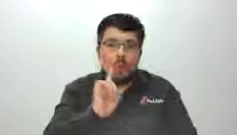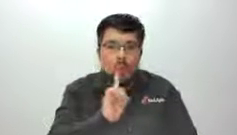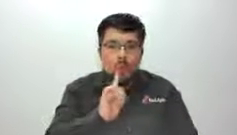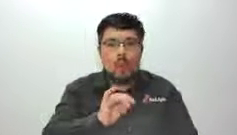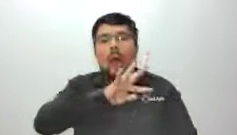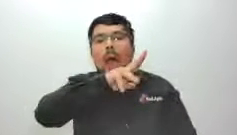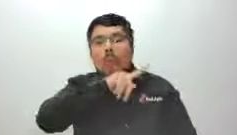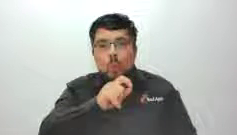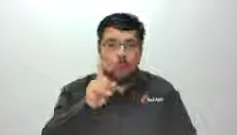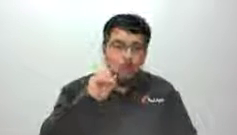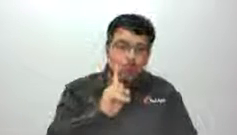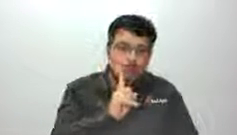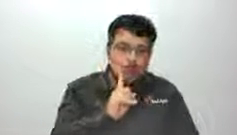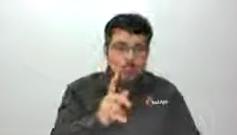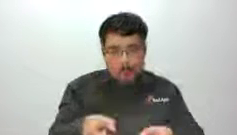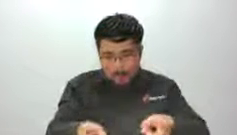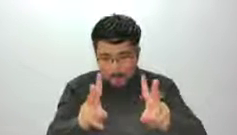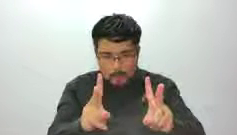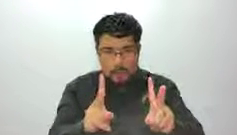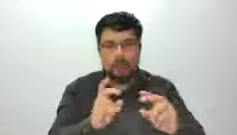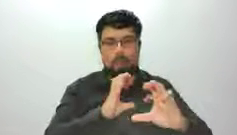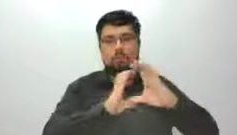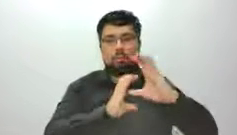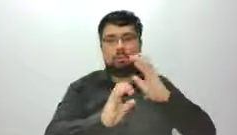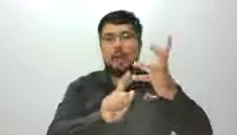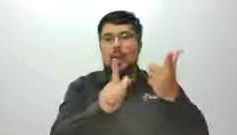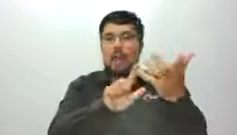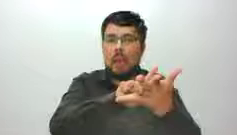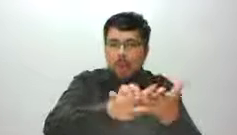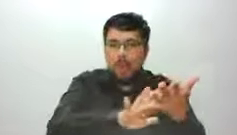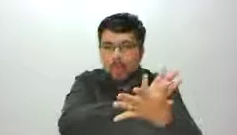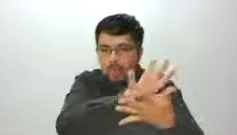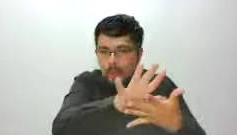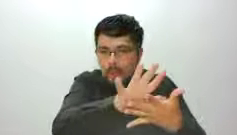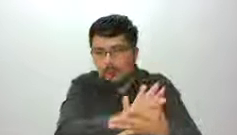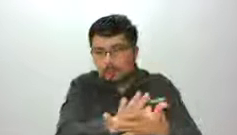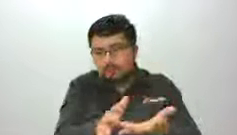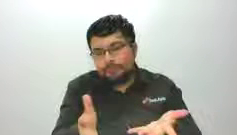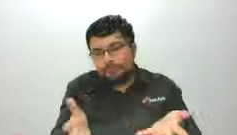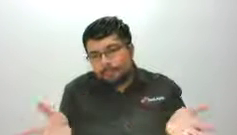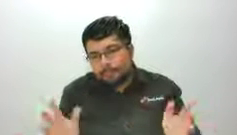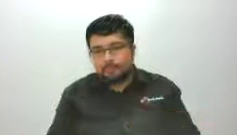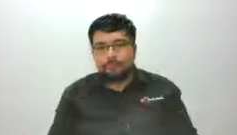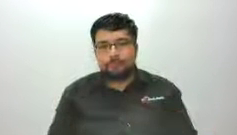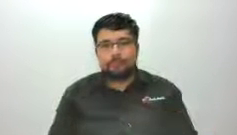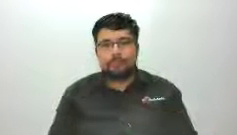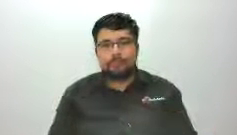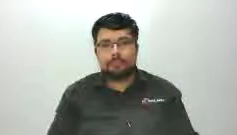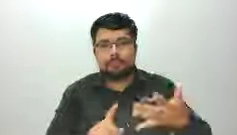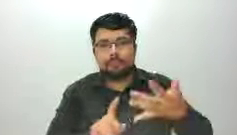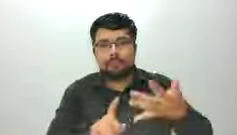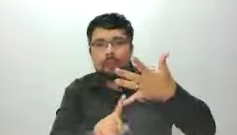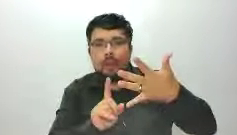que permitan tener lengua de señas, y en caso de que sea posible y necesario, hacer